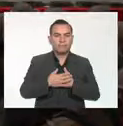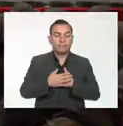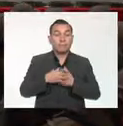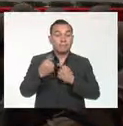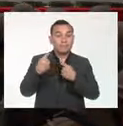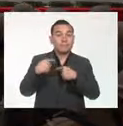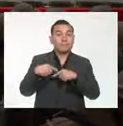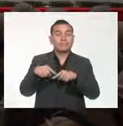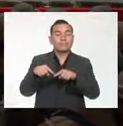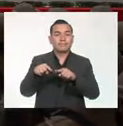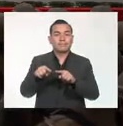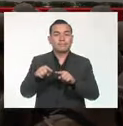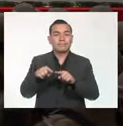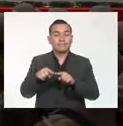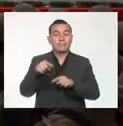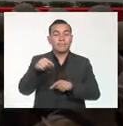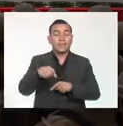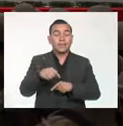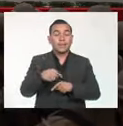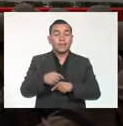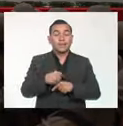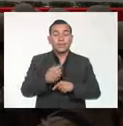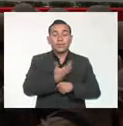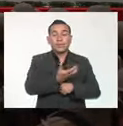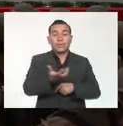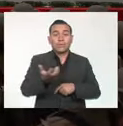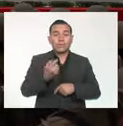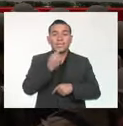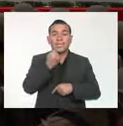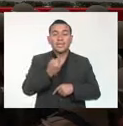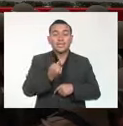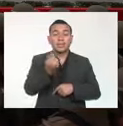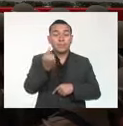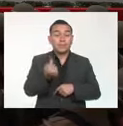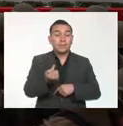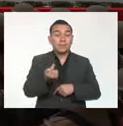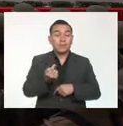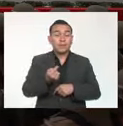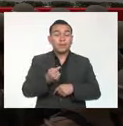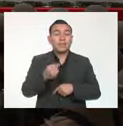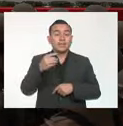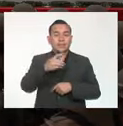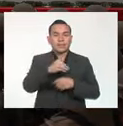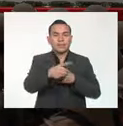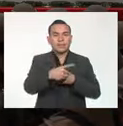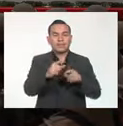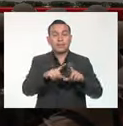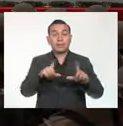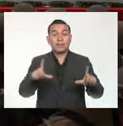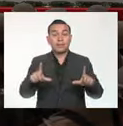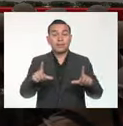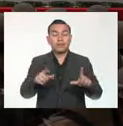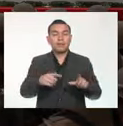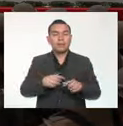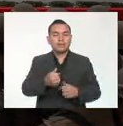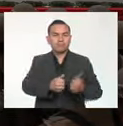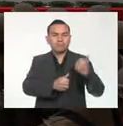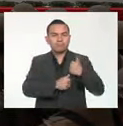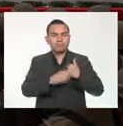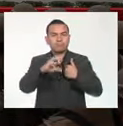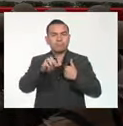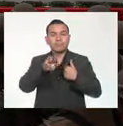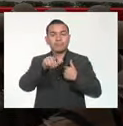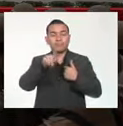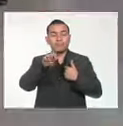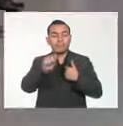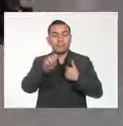A continuación, dará parte de situación el Teniente Coronel de Artillería Diplomado de Estado Mayor, Carlos Miguel